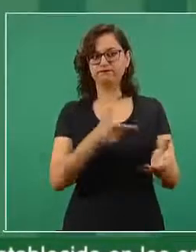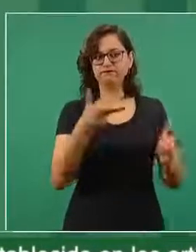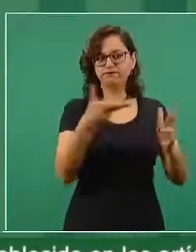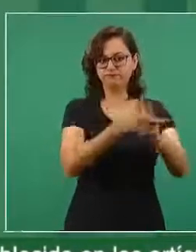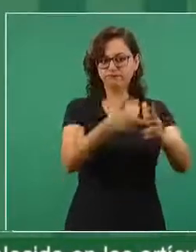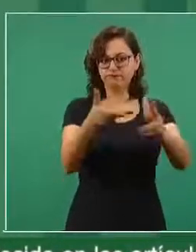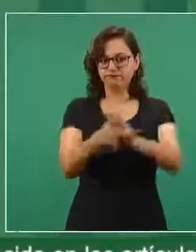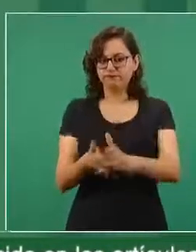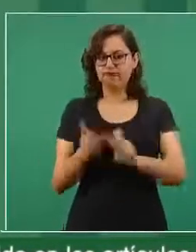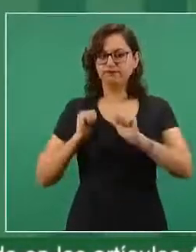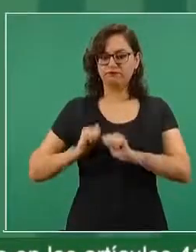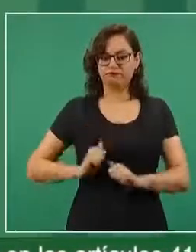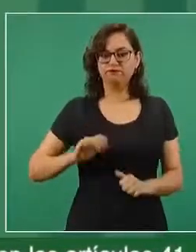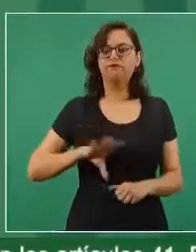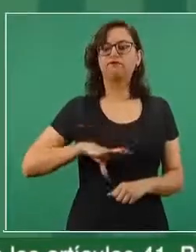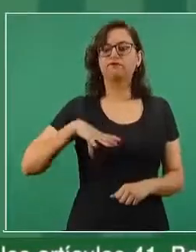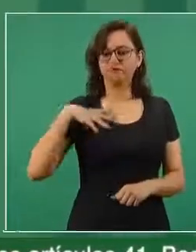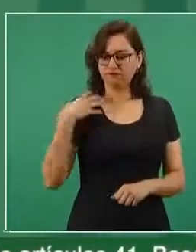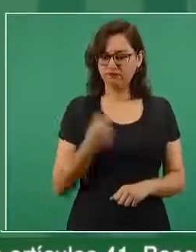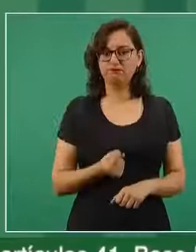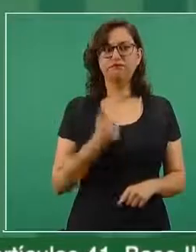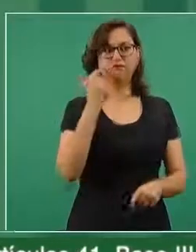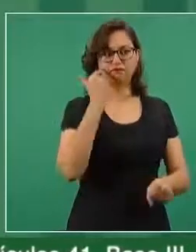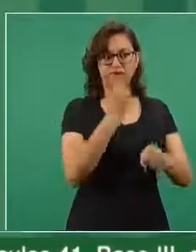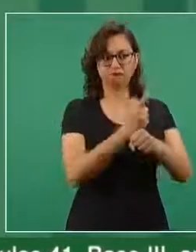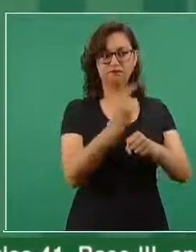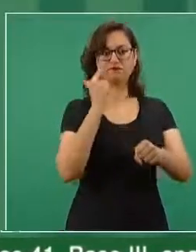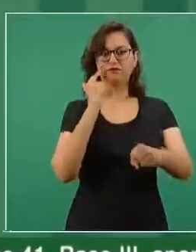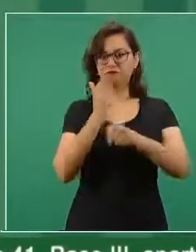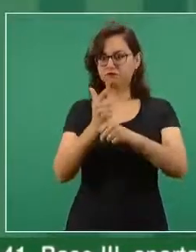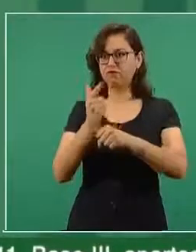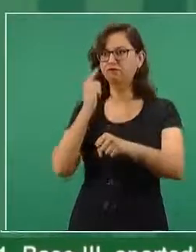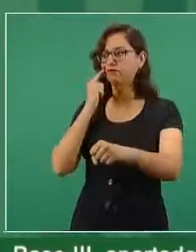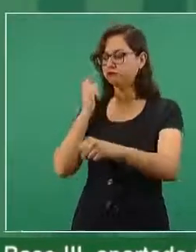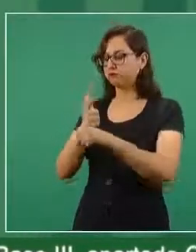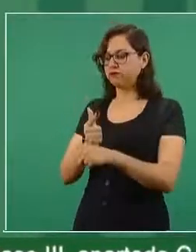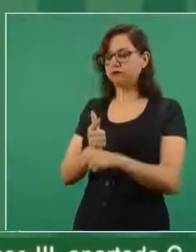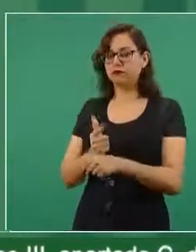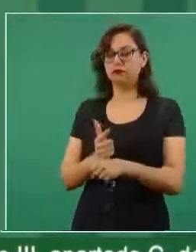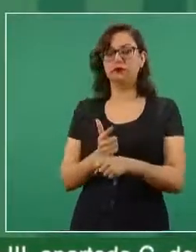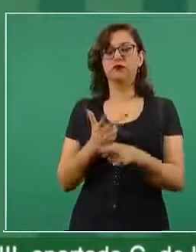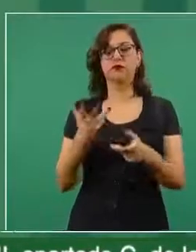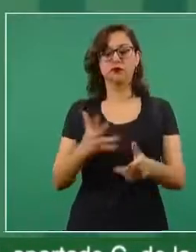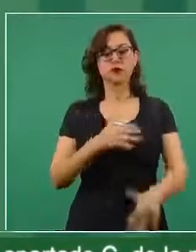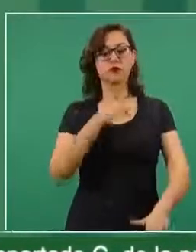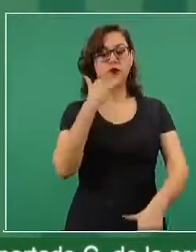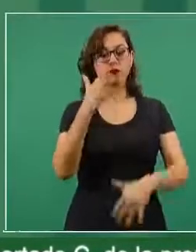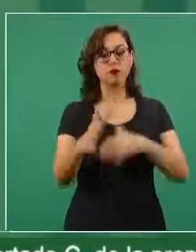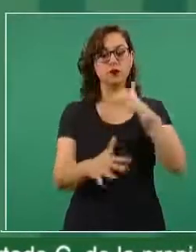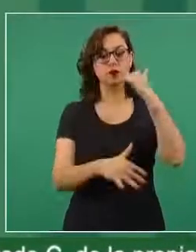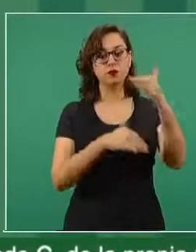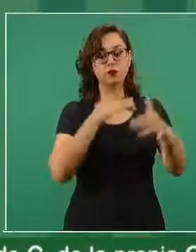o abusos de autoridad o actos de corrupción